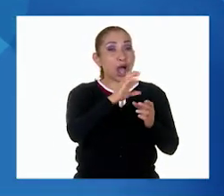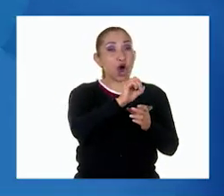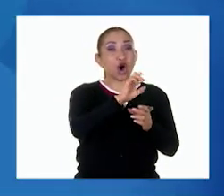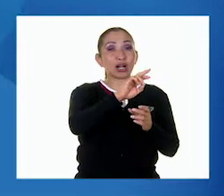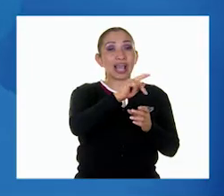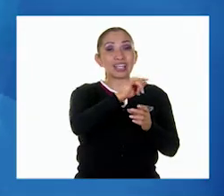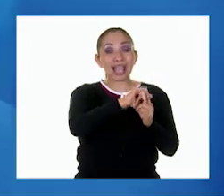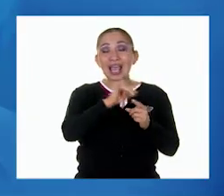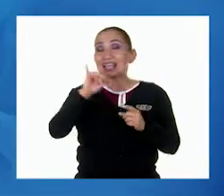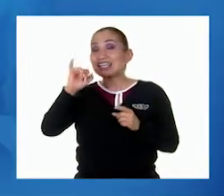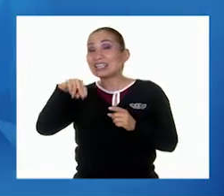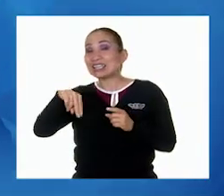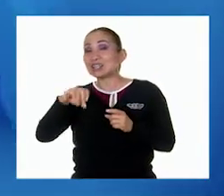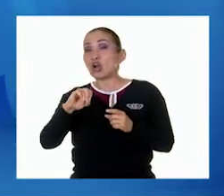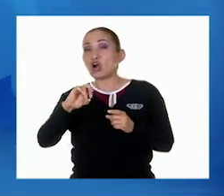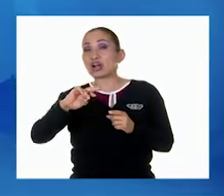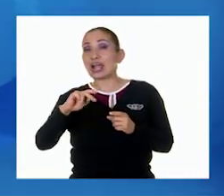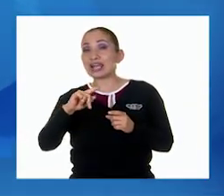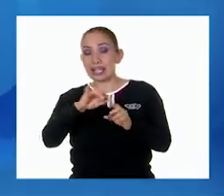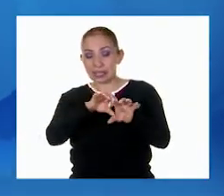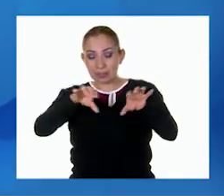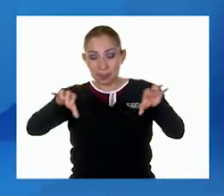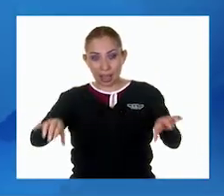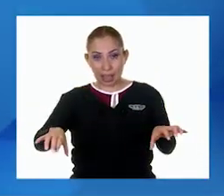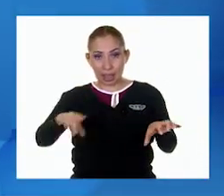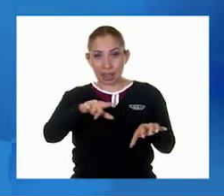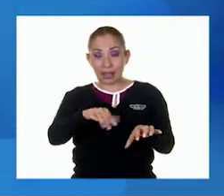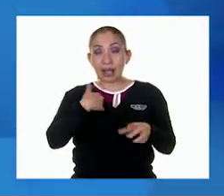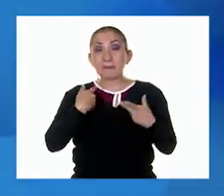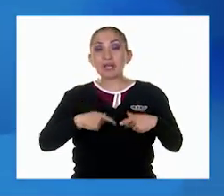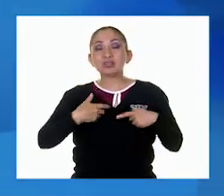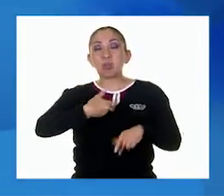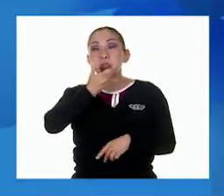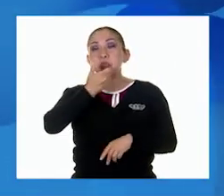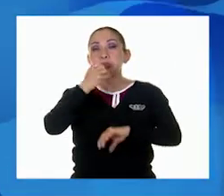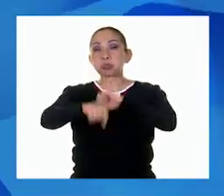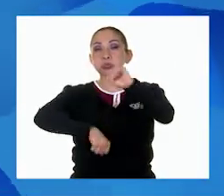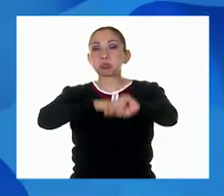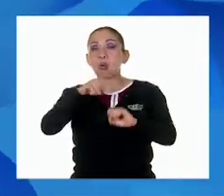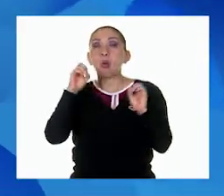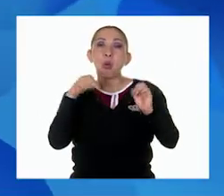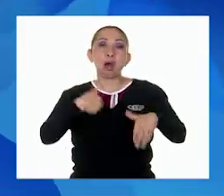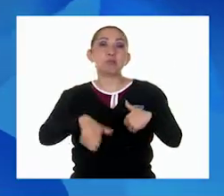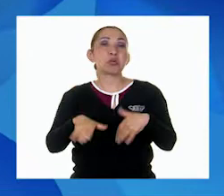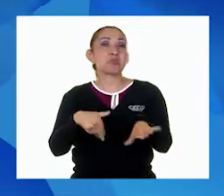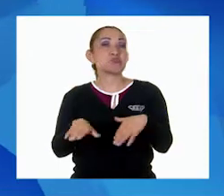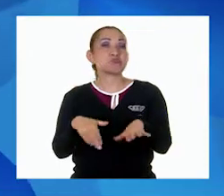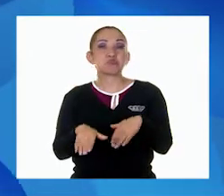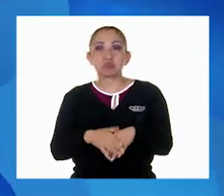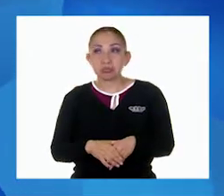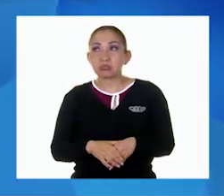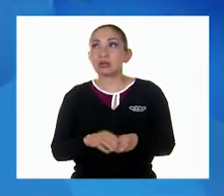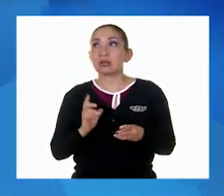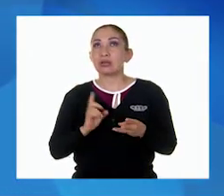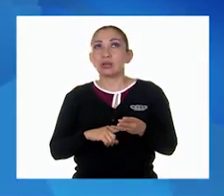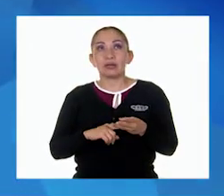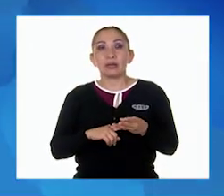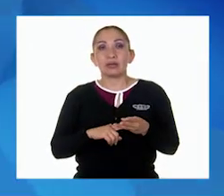e inorgánica. La gente acostumbra a andar en bici o caminando y